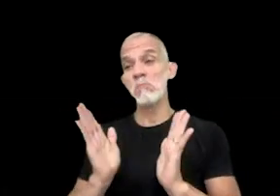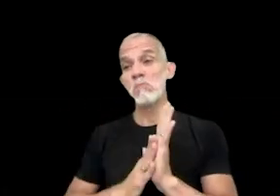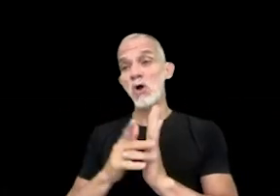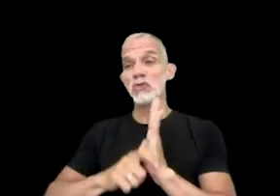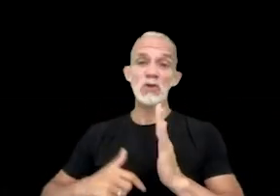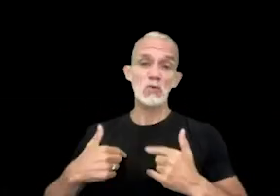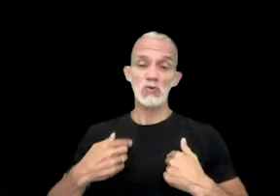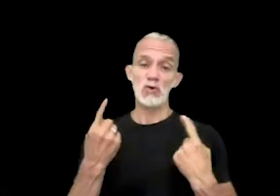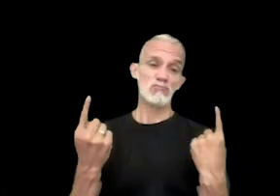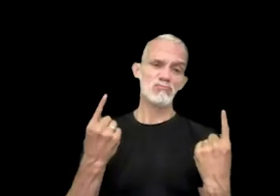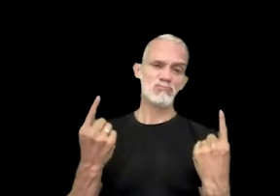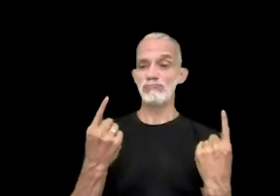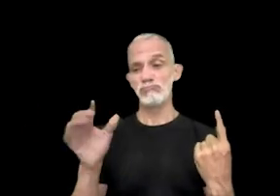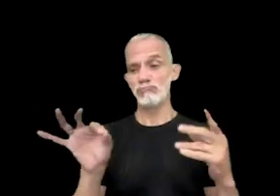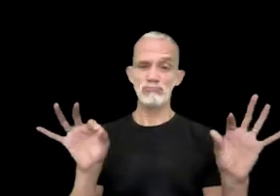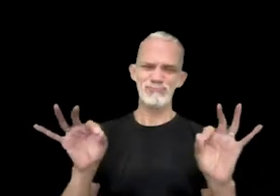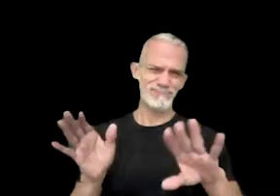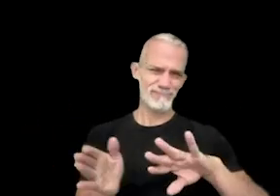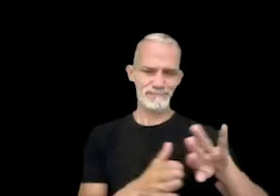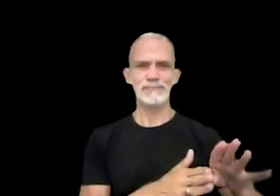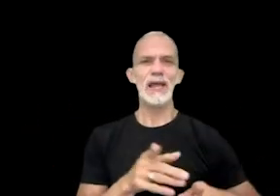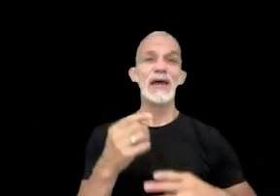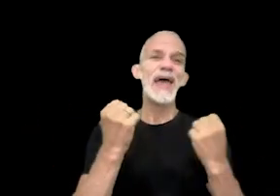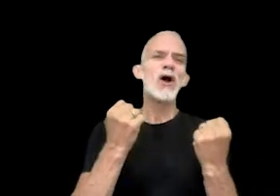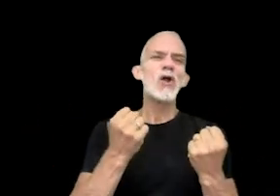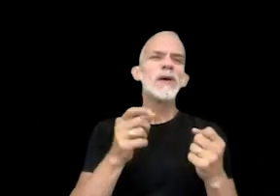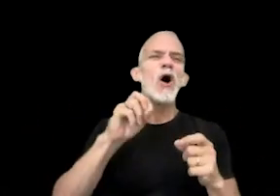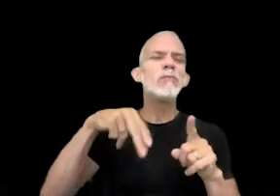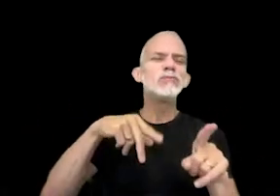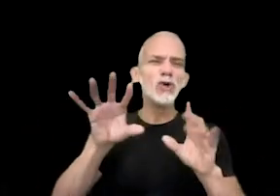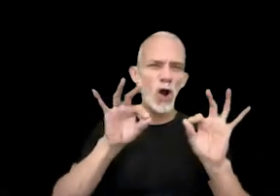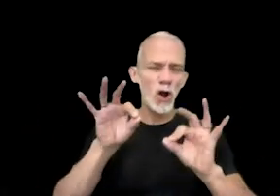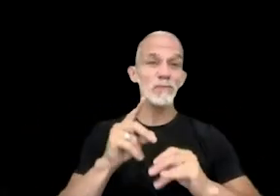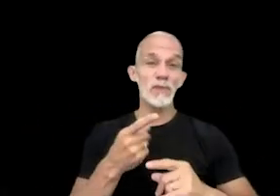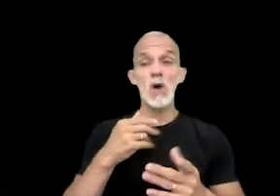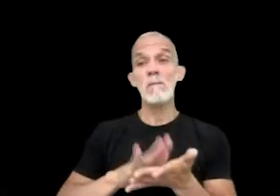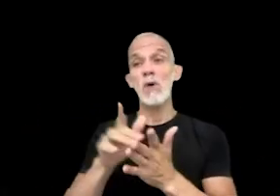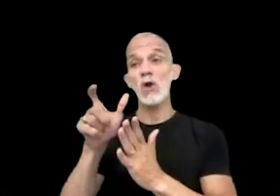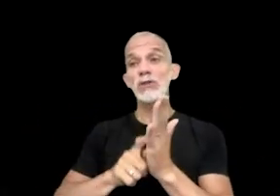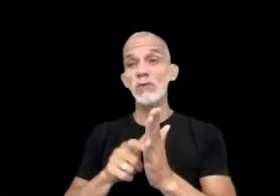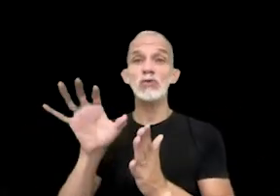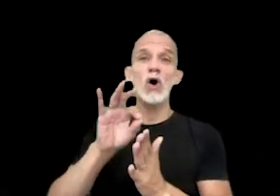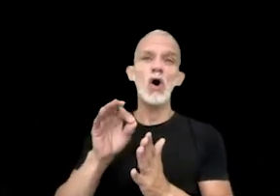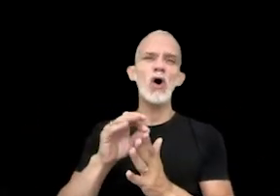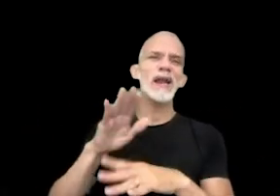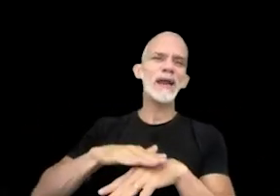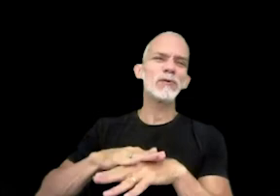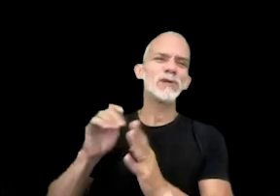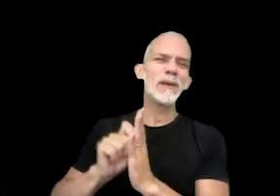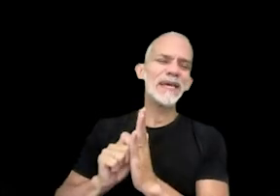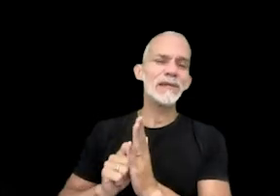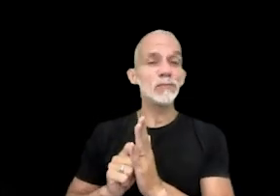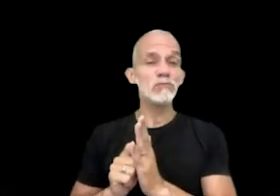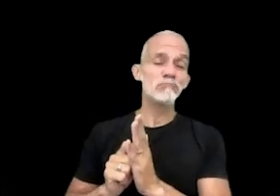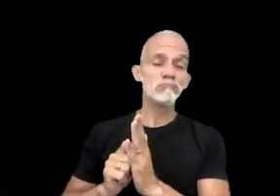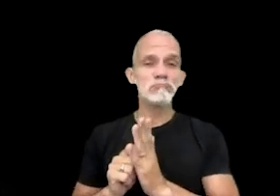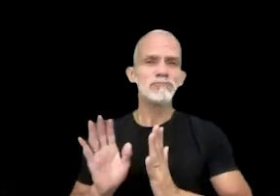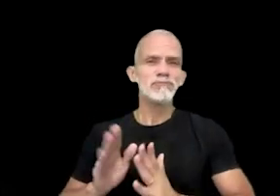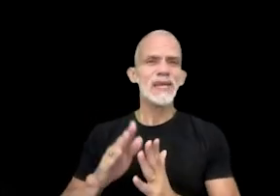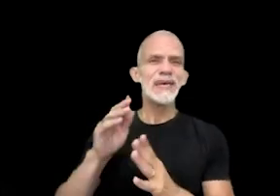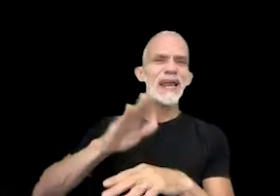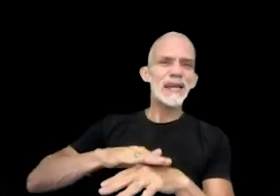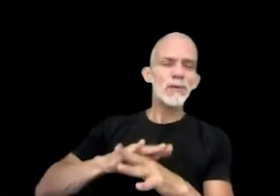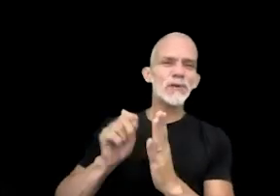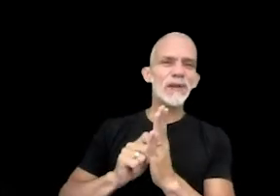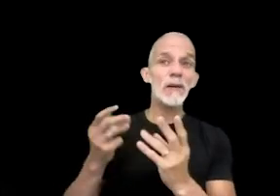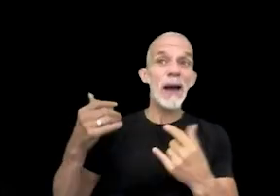monotributo. Otro caso típico de economía de opciones, decido ser monotributo o decido ser responsable inscripto. No siempre ser responsable inscripto es más